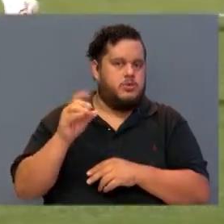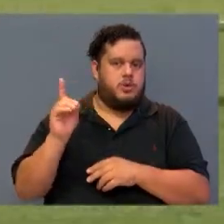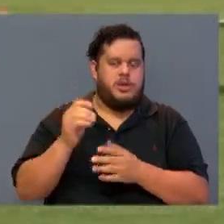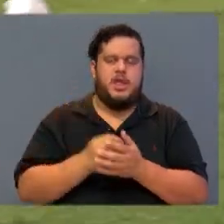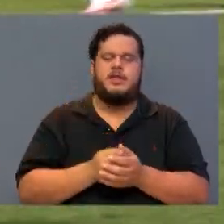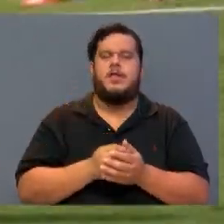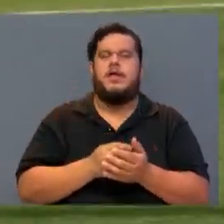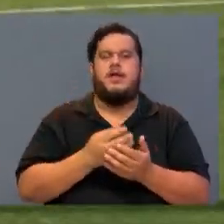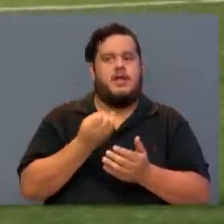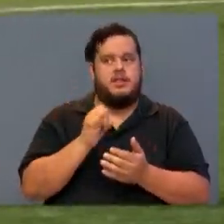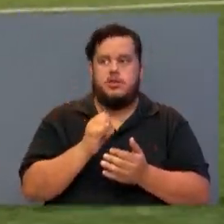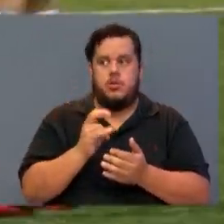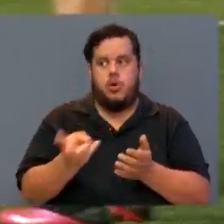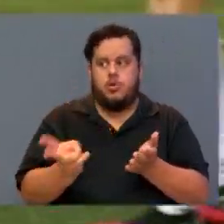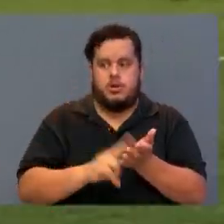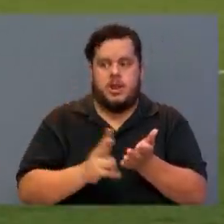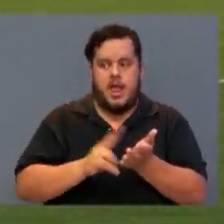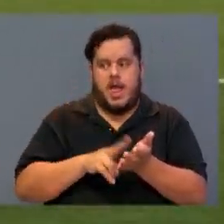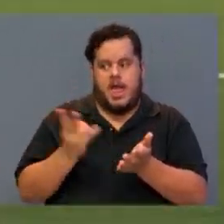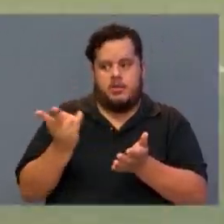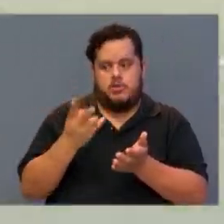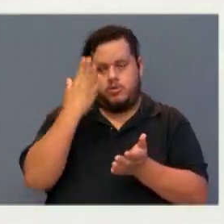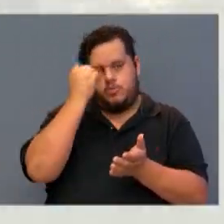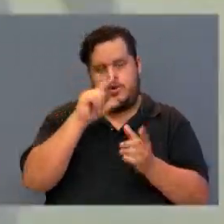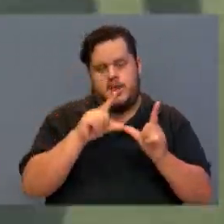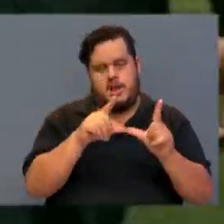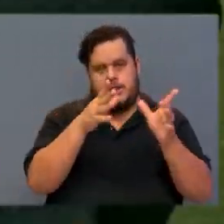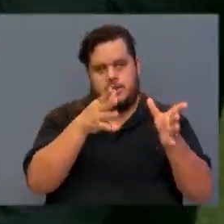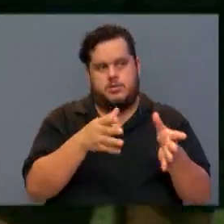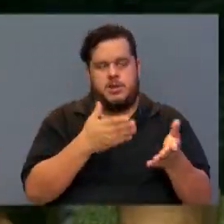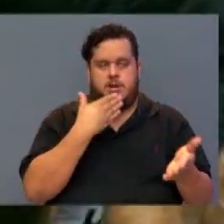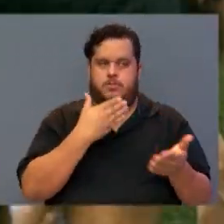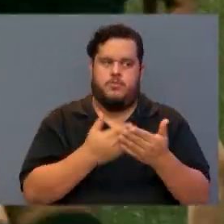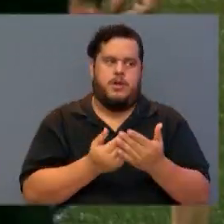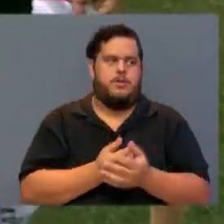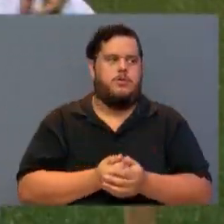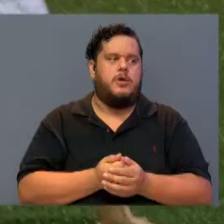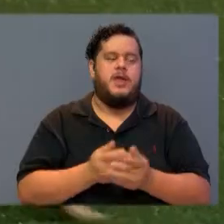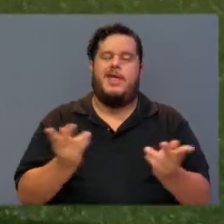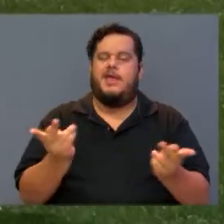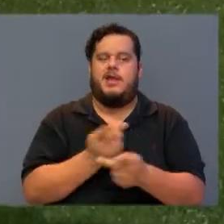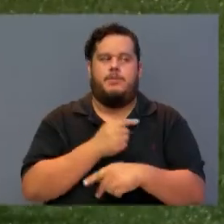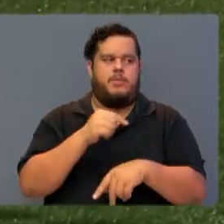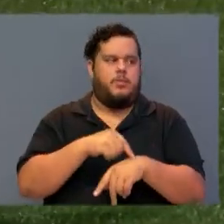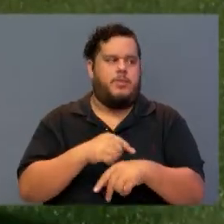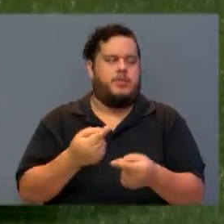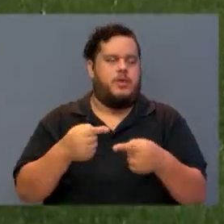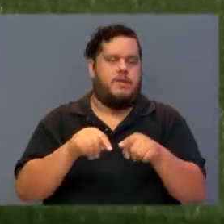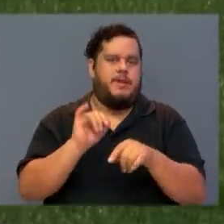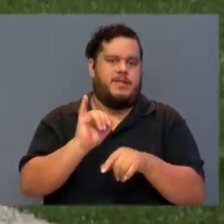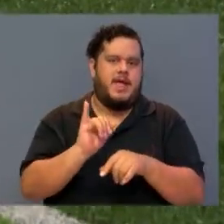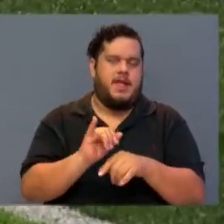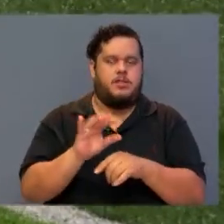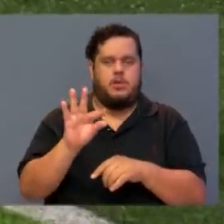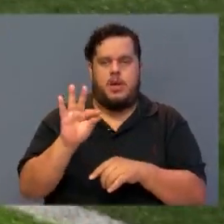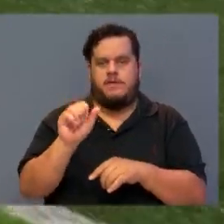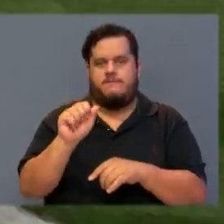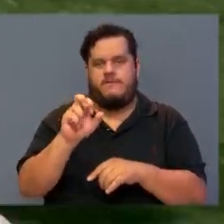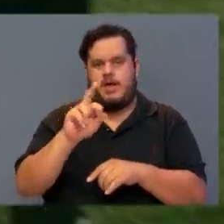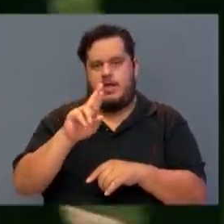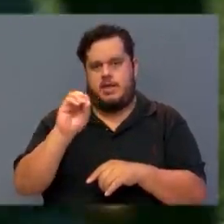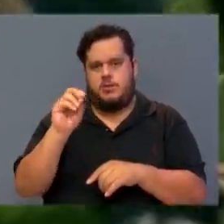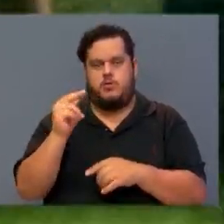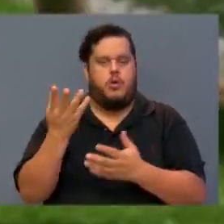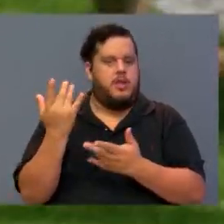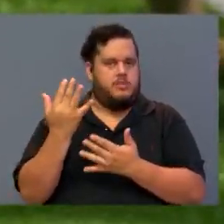no renovaban a alguno de los dos porque Farrón ya era titular indiscutible. Bueno, en el peor momento le pasa esto a Farrón, esperemos que pueda estar para